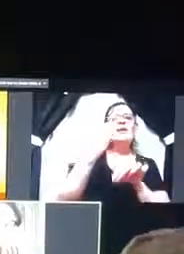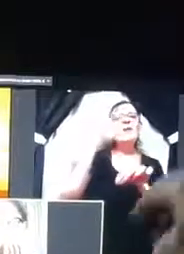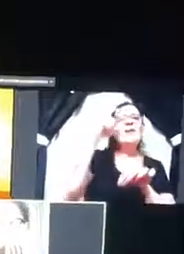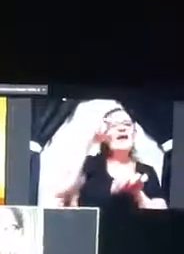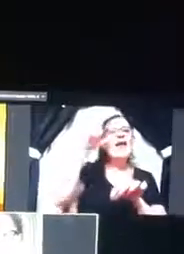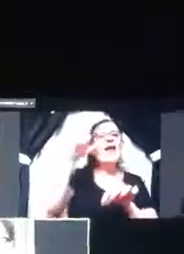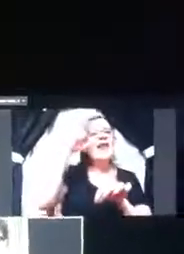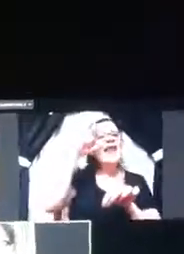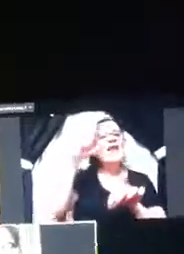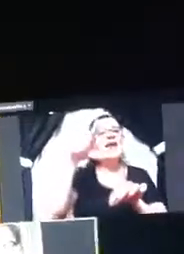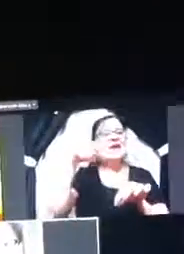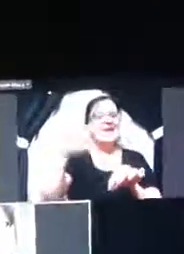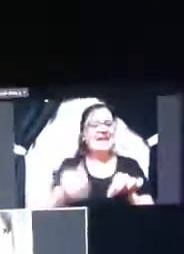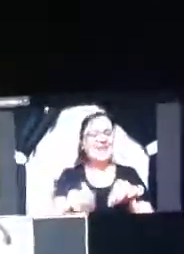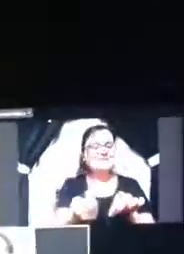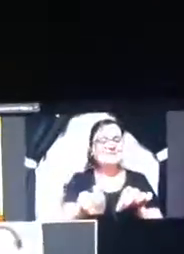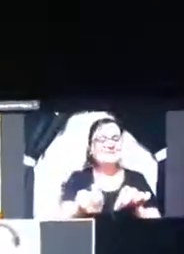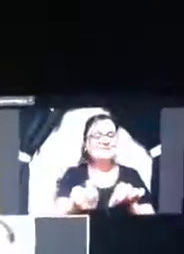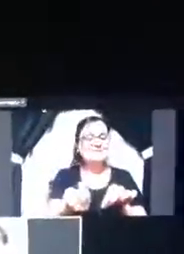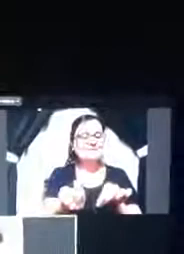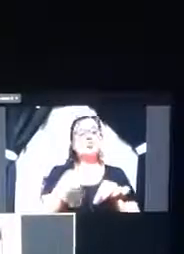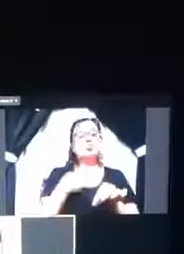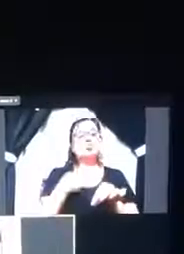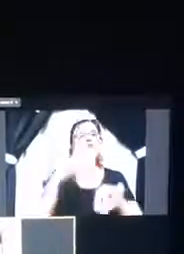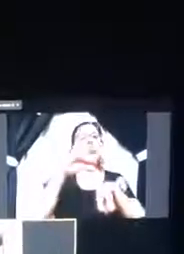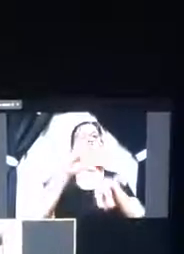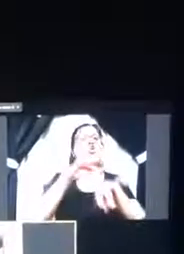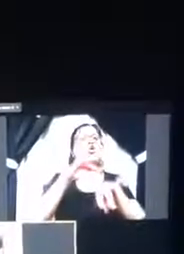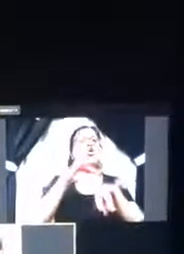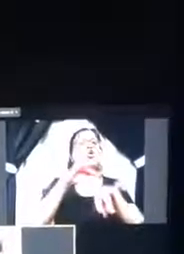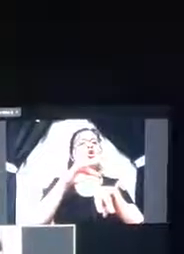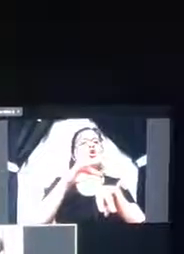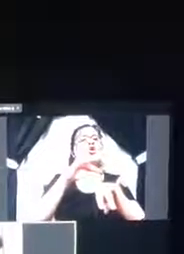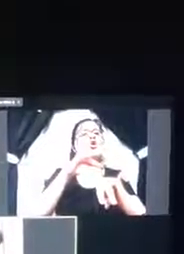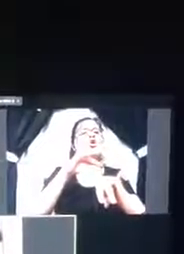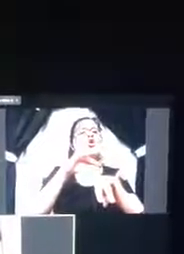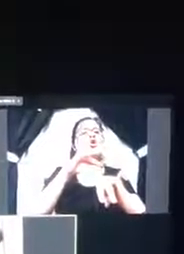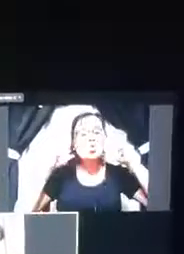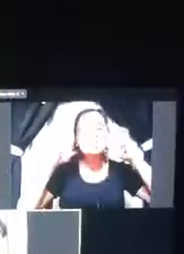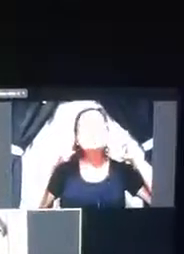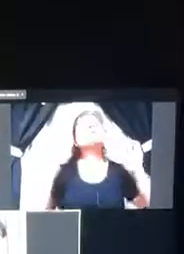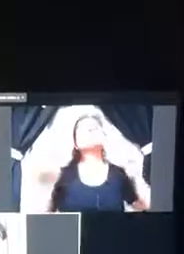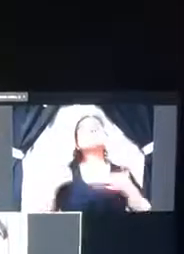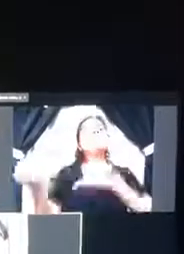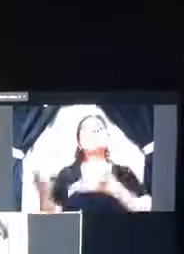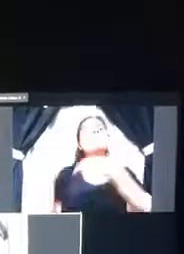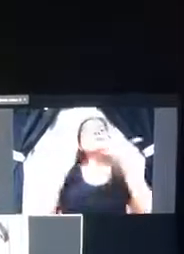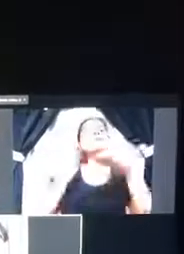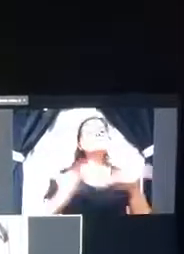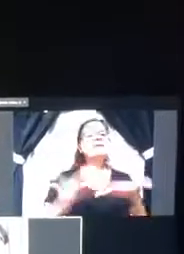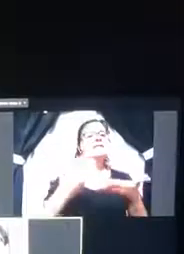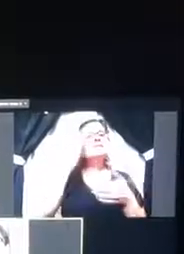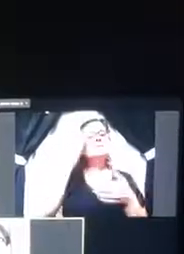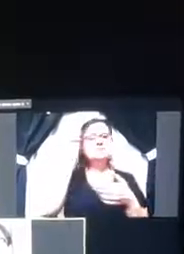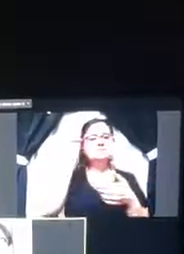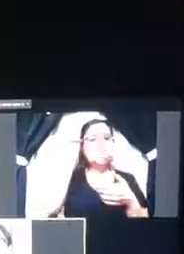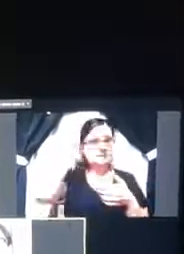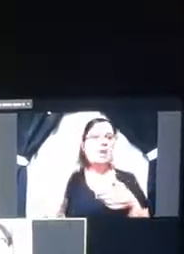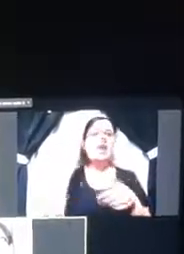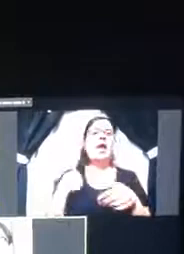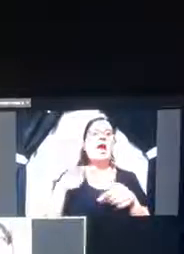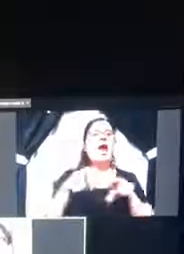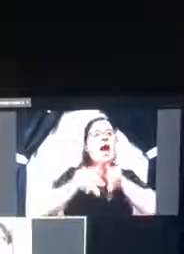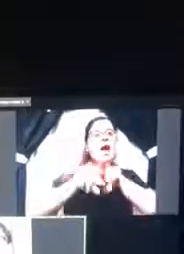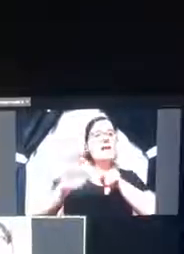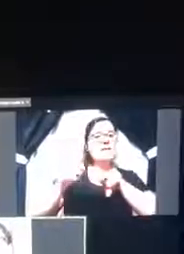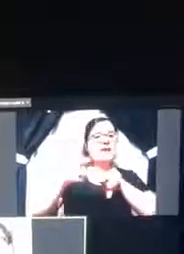gusta aclararlo. Bueno, yo soy fonoaudióloga. En esta oportunidad me gustaría presentarme como la hermana de Melody.